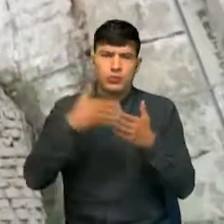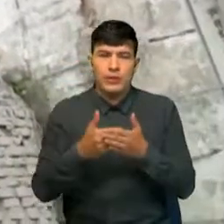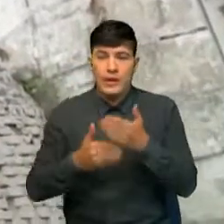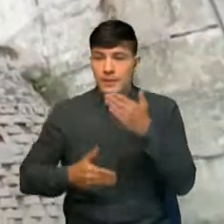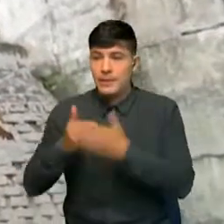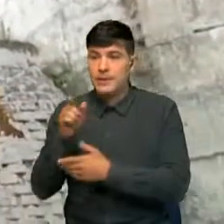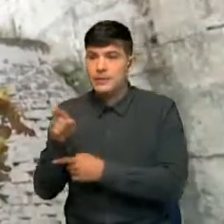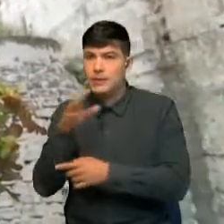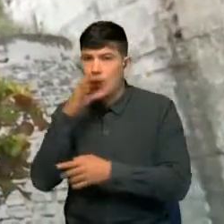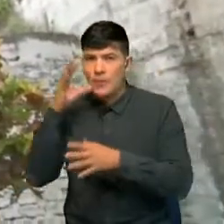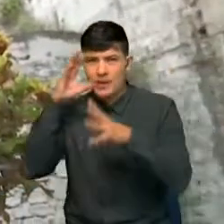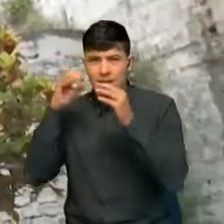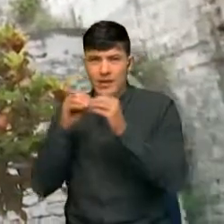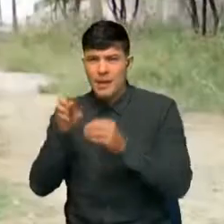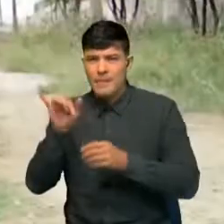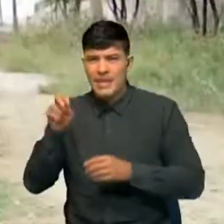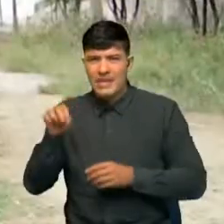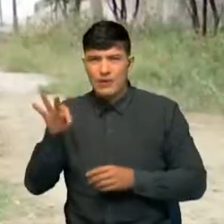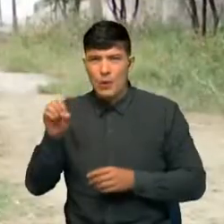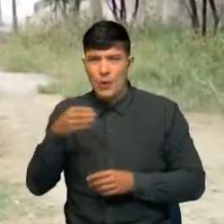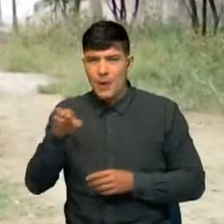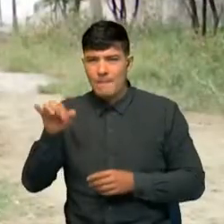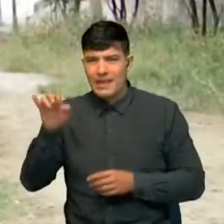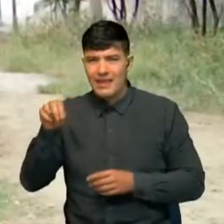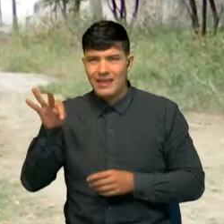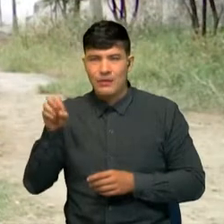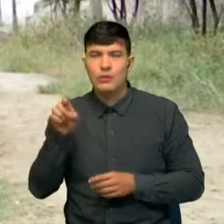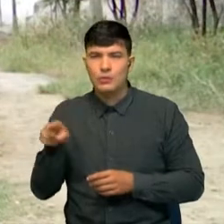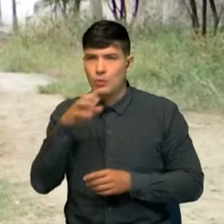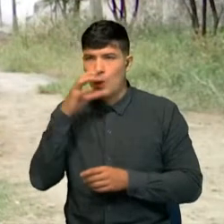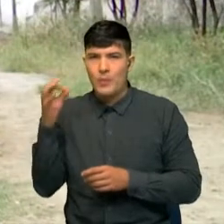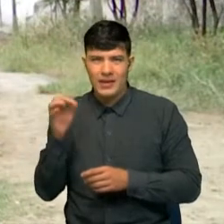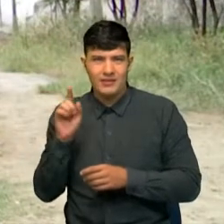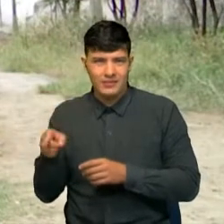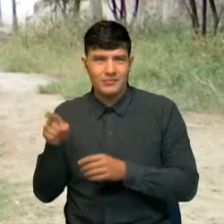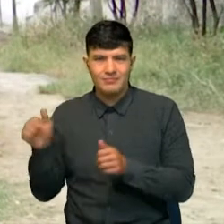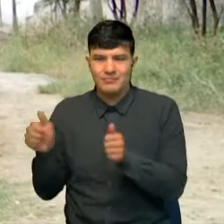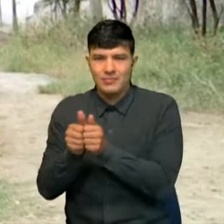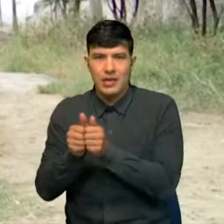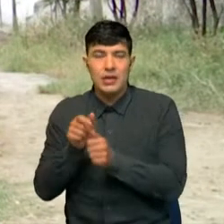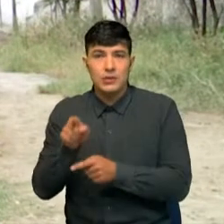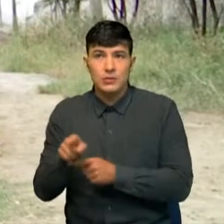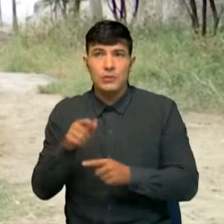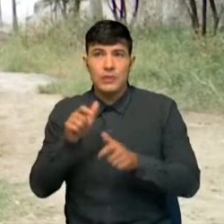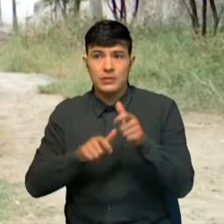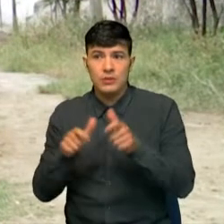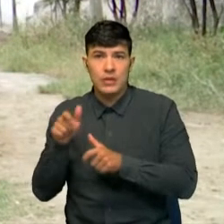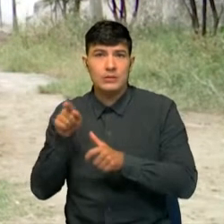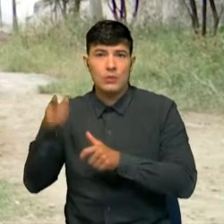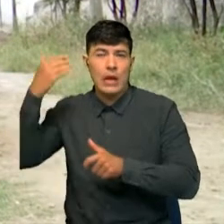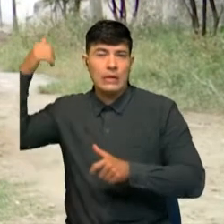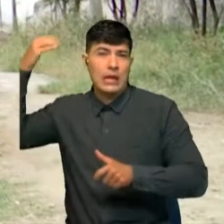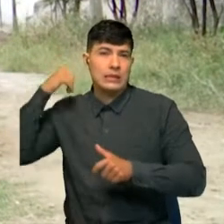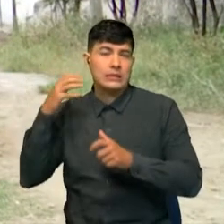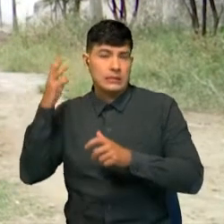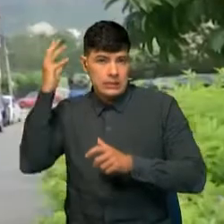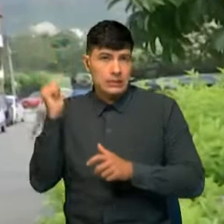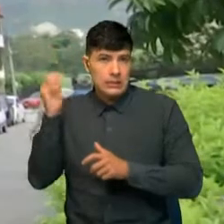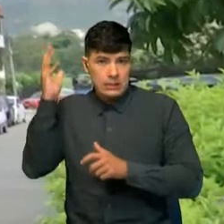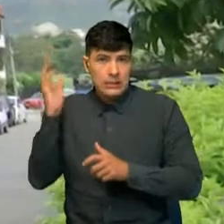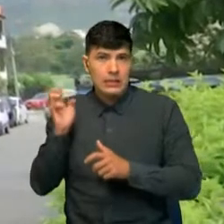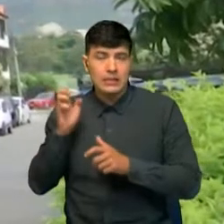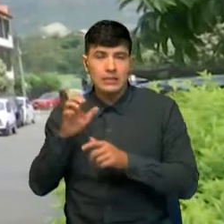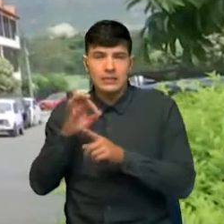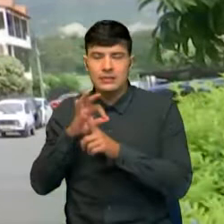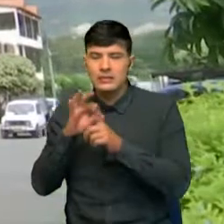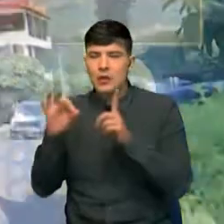Luis Antonio Pinto Pinto. Era una autoconstrucción porque eso era solamente para pensionados del Seguro Social de Santander. Mi padre era